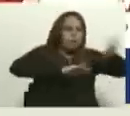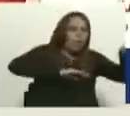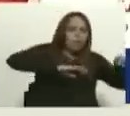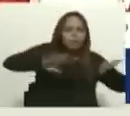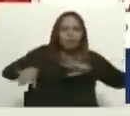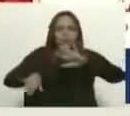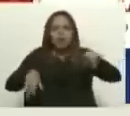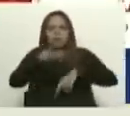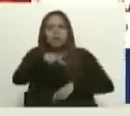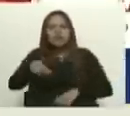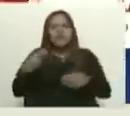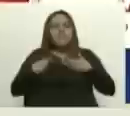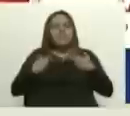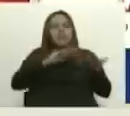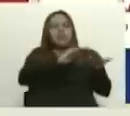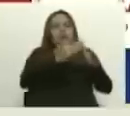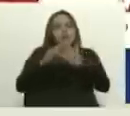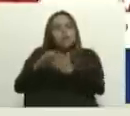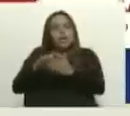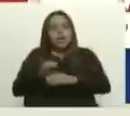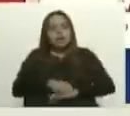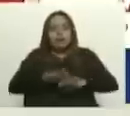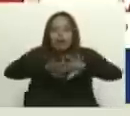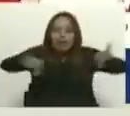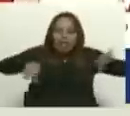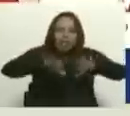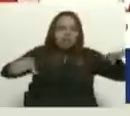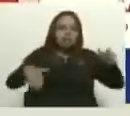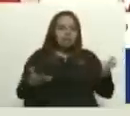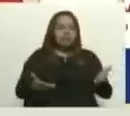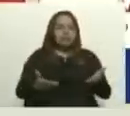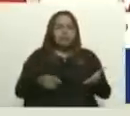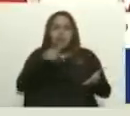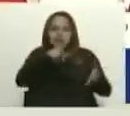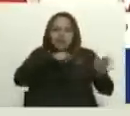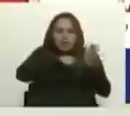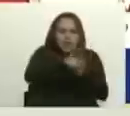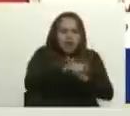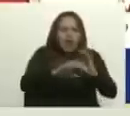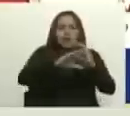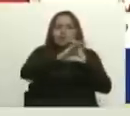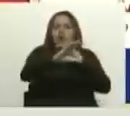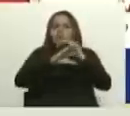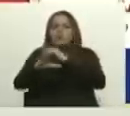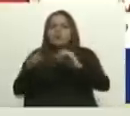gente que vive en la comunidad. Así es como llegan, en autobuses,